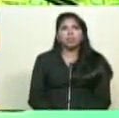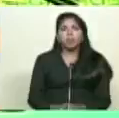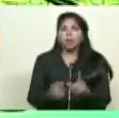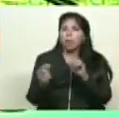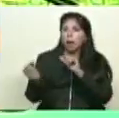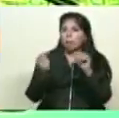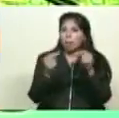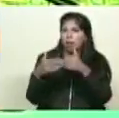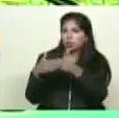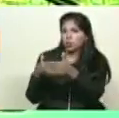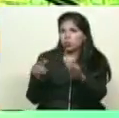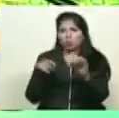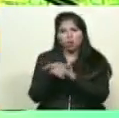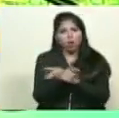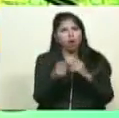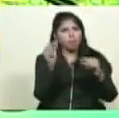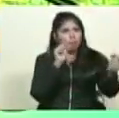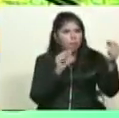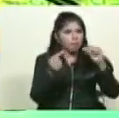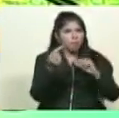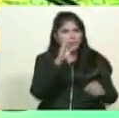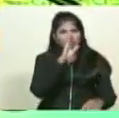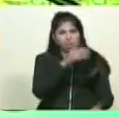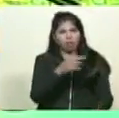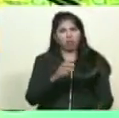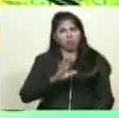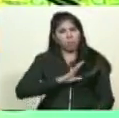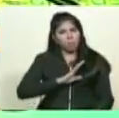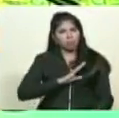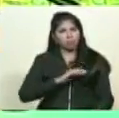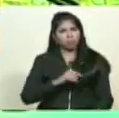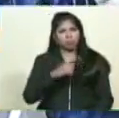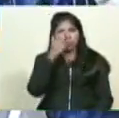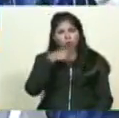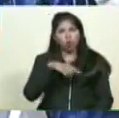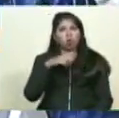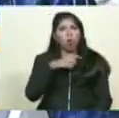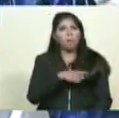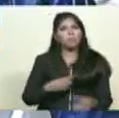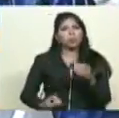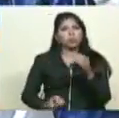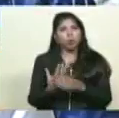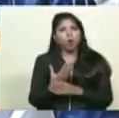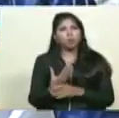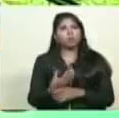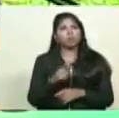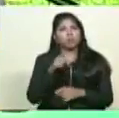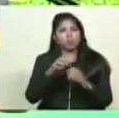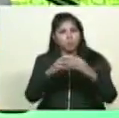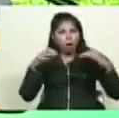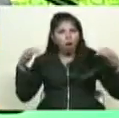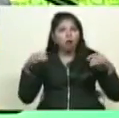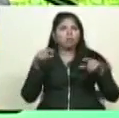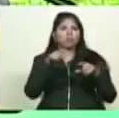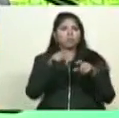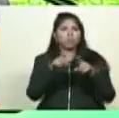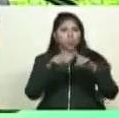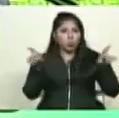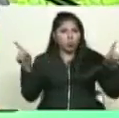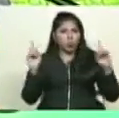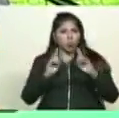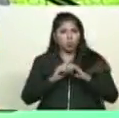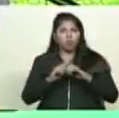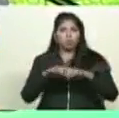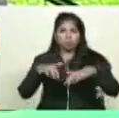debates. Vayan allí directo personalmente a las comisiones, a la plenaria, en el salón protocolar del